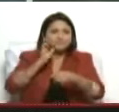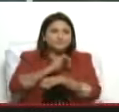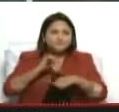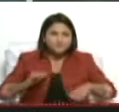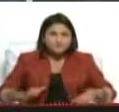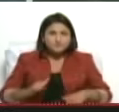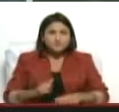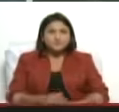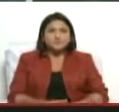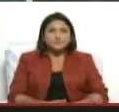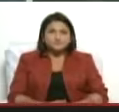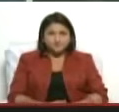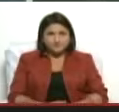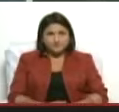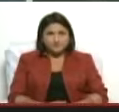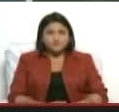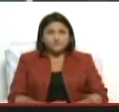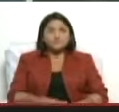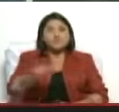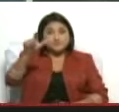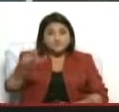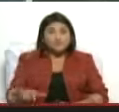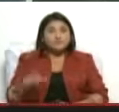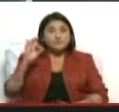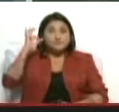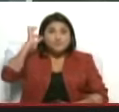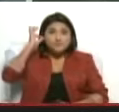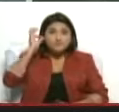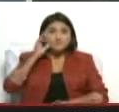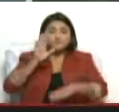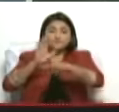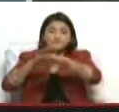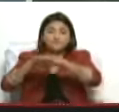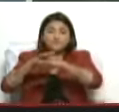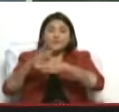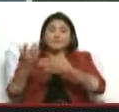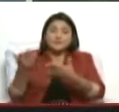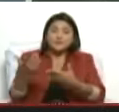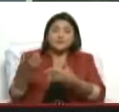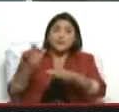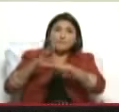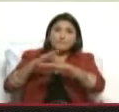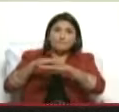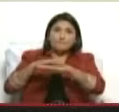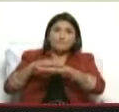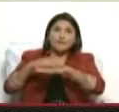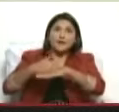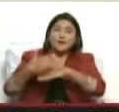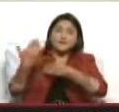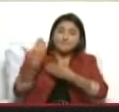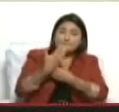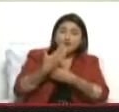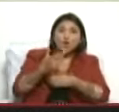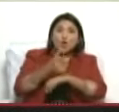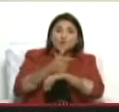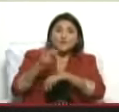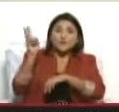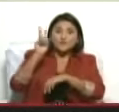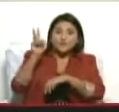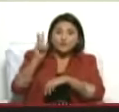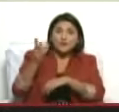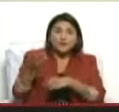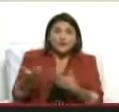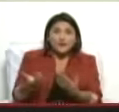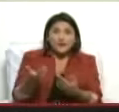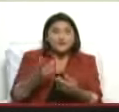ciudadana Rocío San Miguel donde ella solicita pide sanciones sanciones contra el estado venezolano eso está público